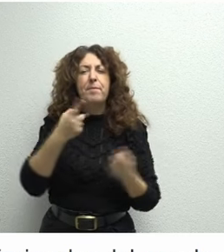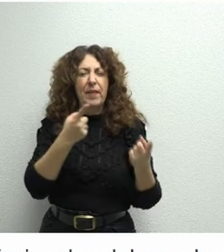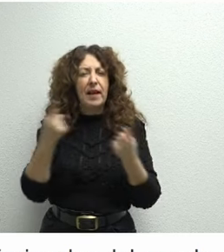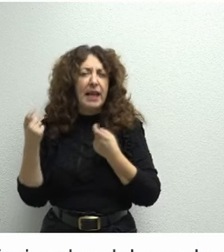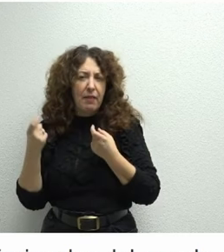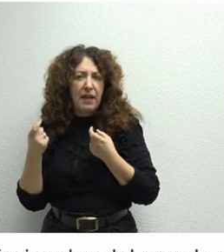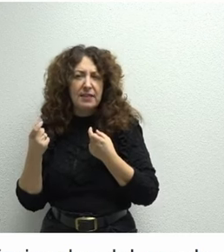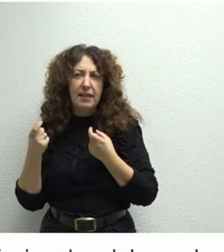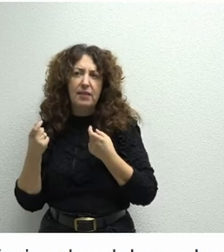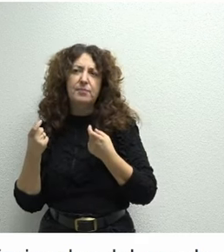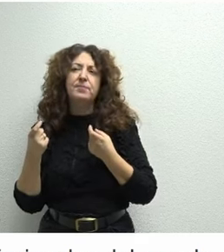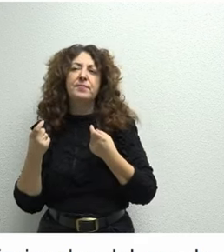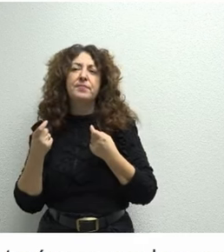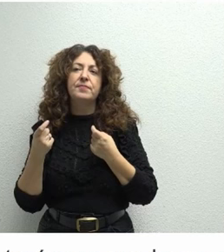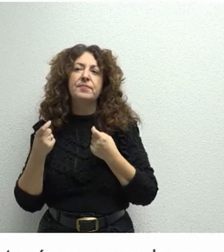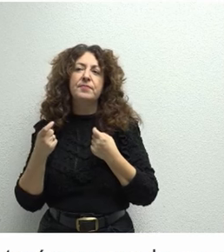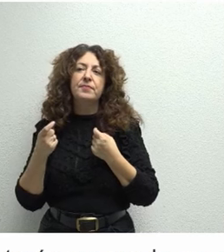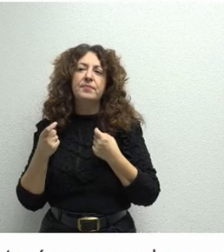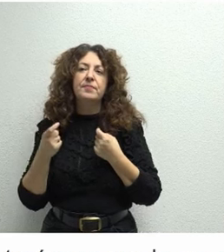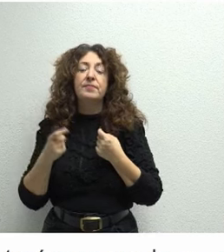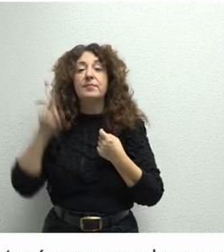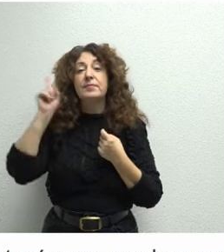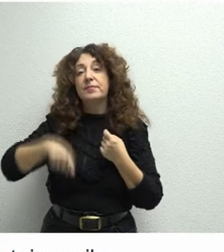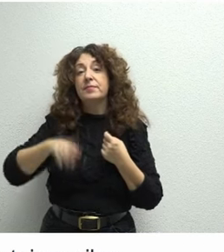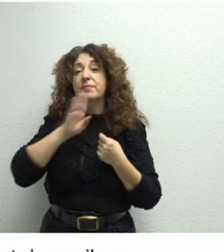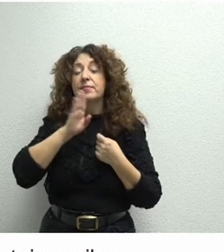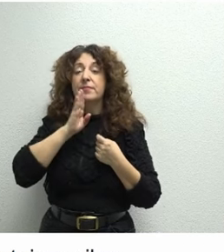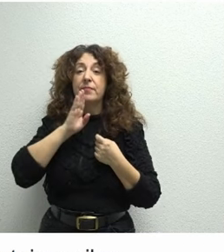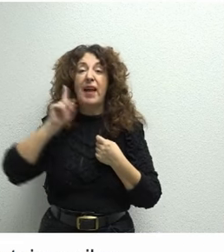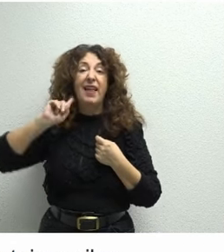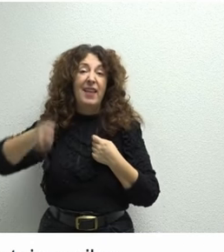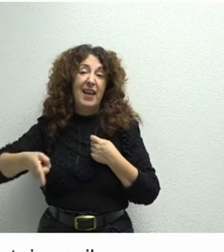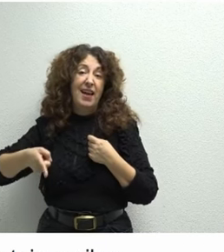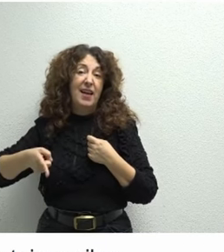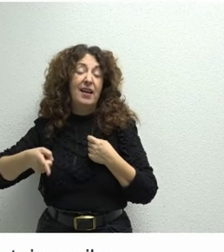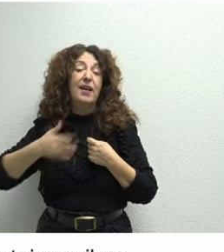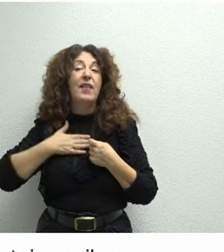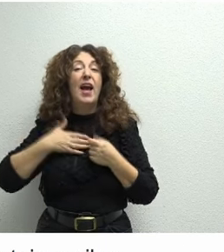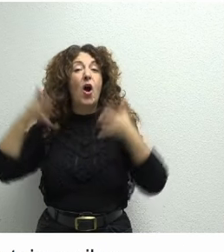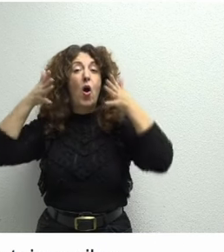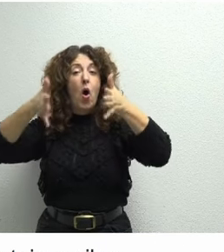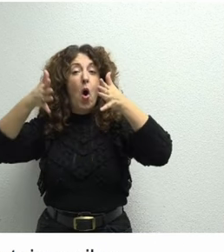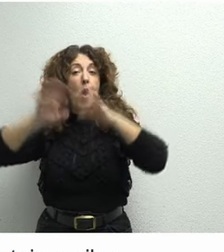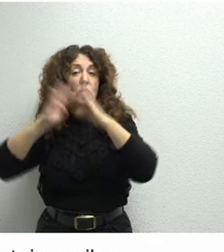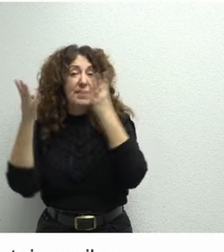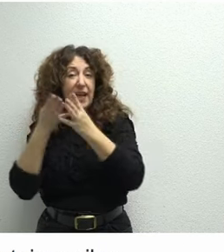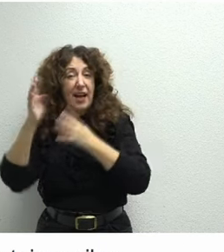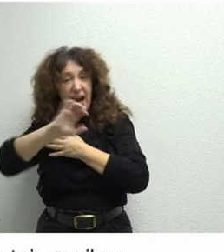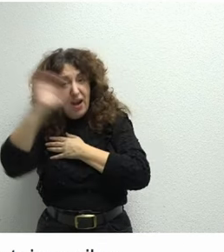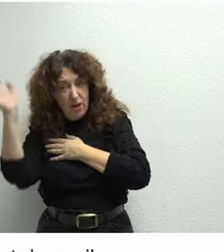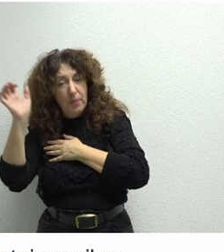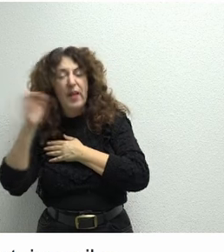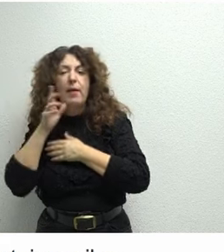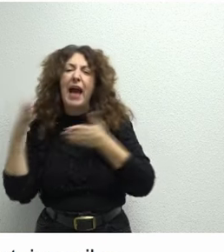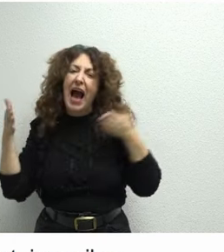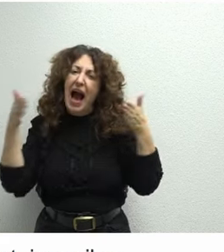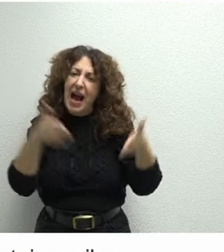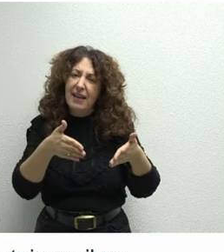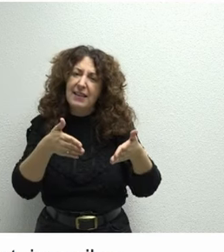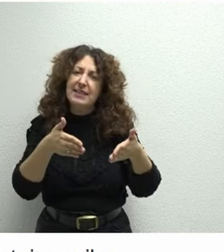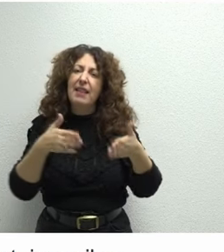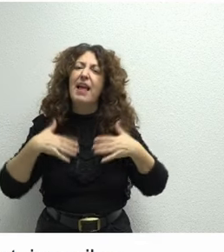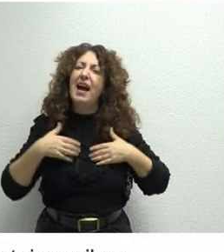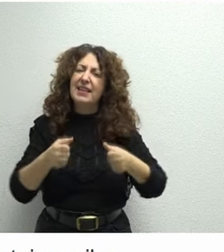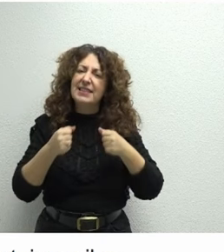en el comité bueno las directrices del comité de ministros del Consejo de Europa para una asistencia sanitaria adaptada a la infancia en el